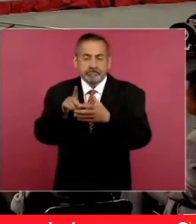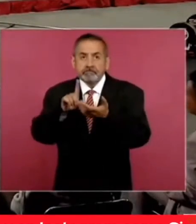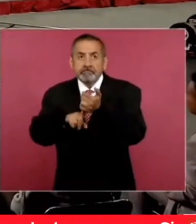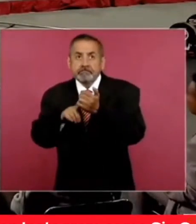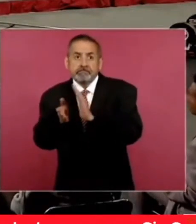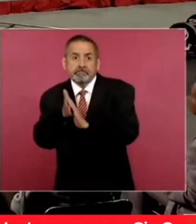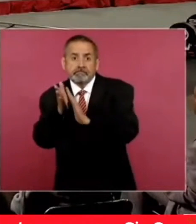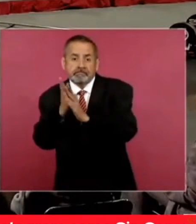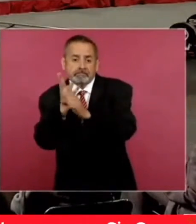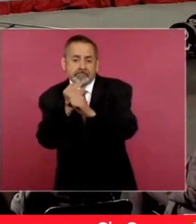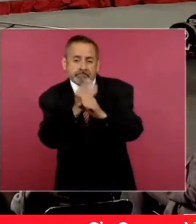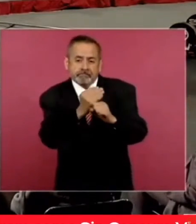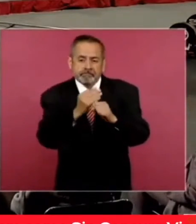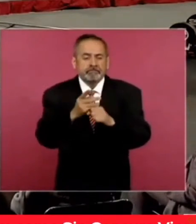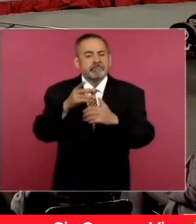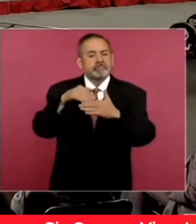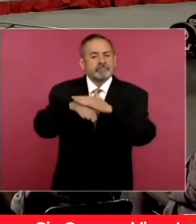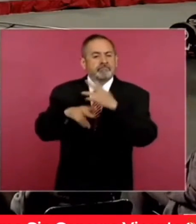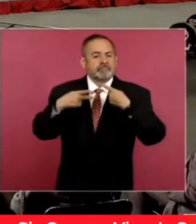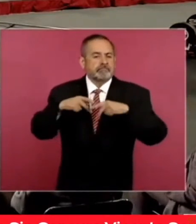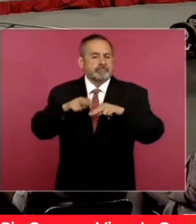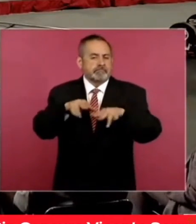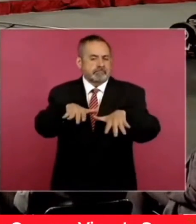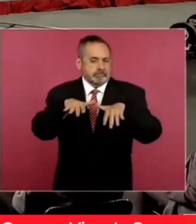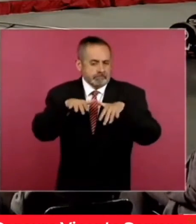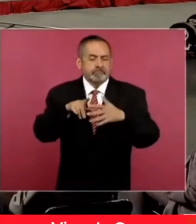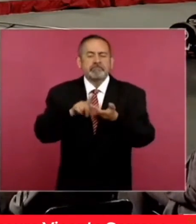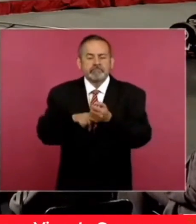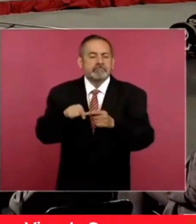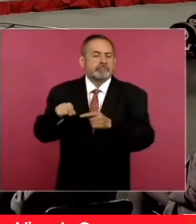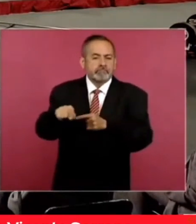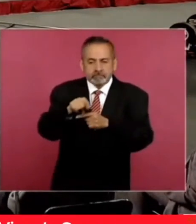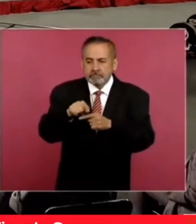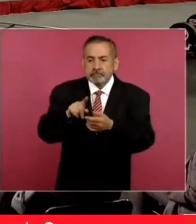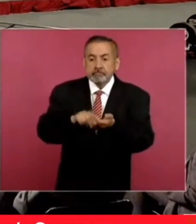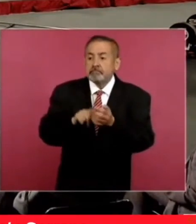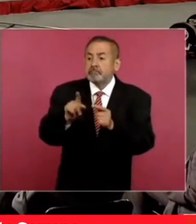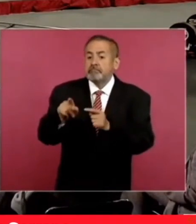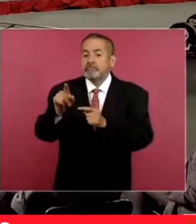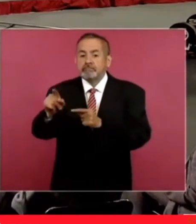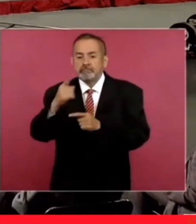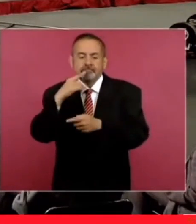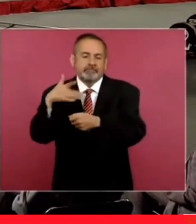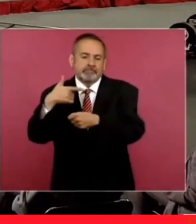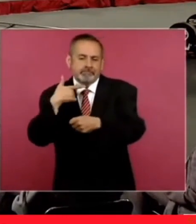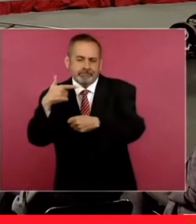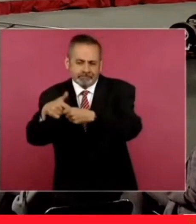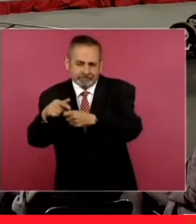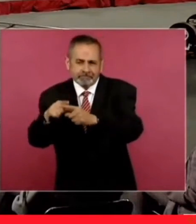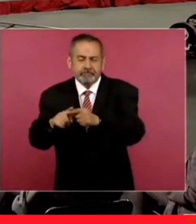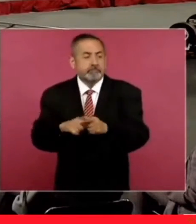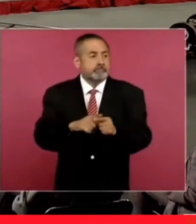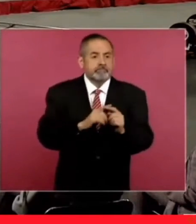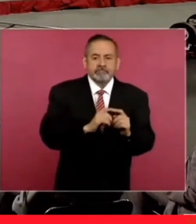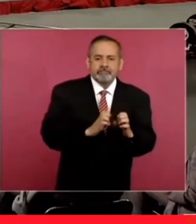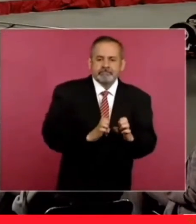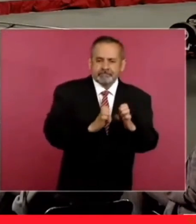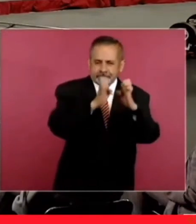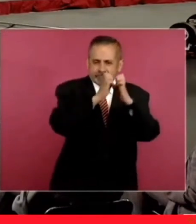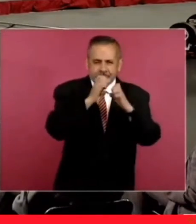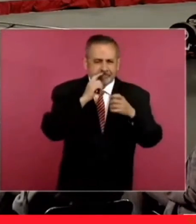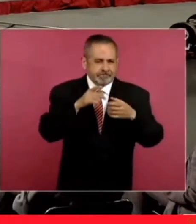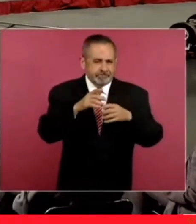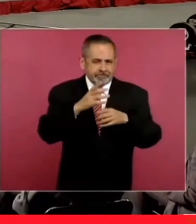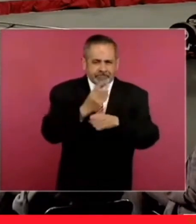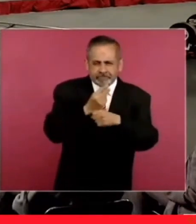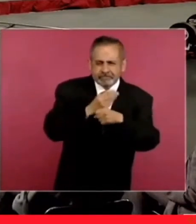en el edificio terminal de pasajeros, en la zona de aviación general, en la terminal de combustibles. Estamos terminando la torre de control de tráfico aéreo, colocando